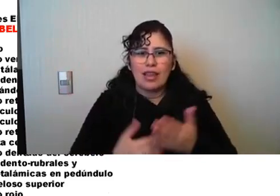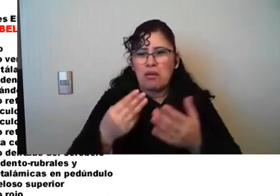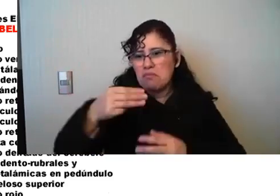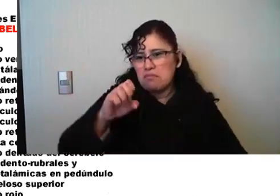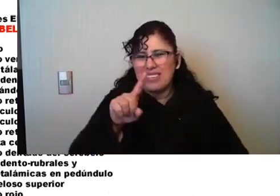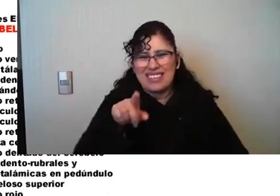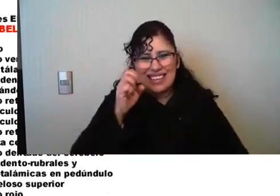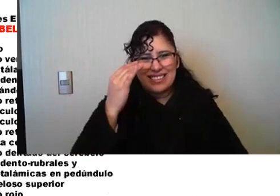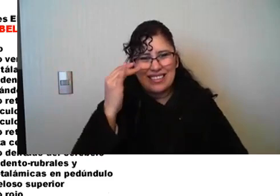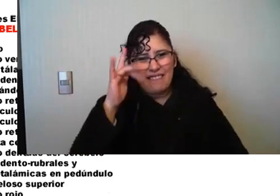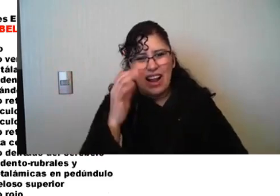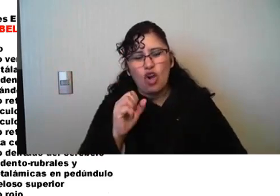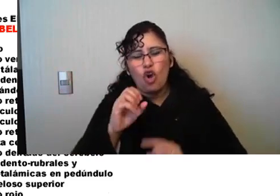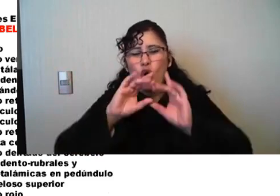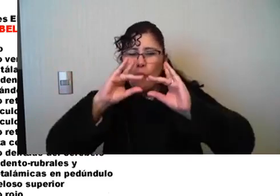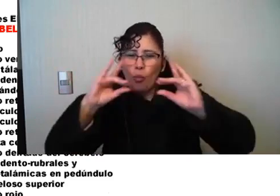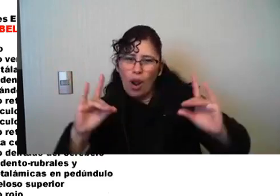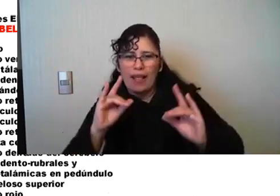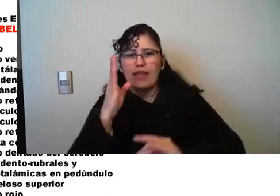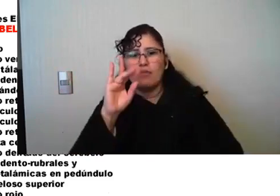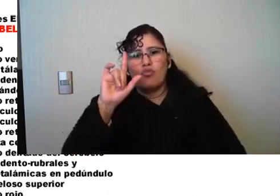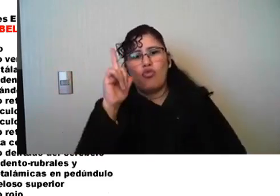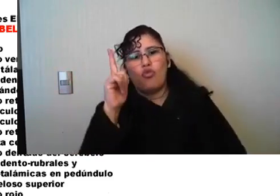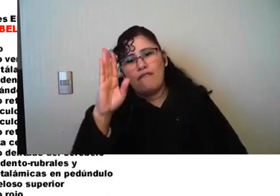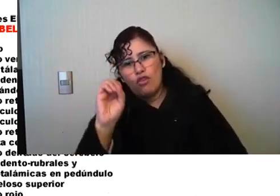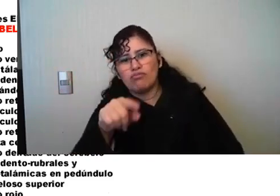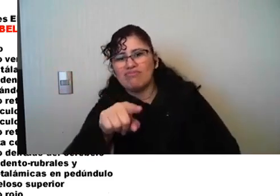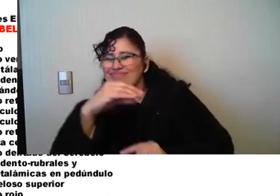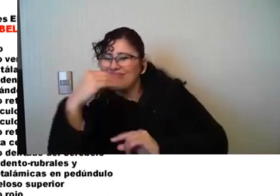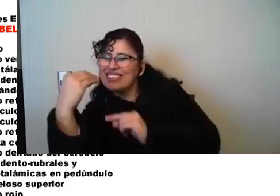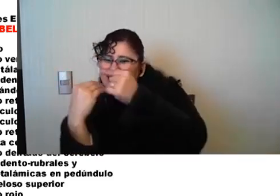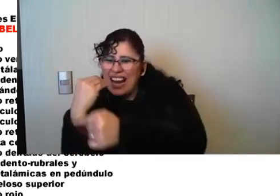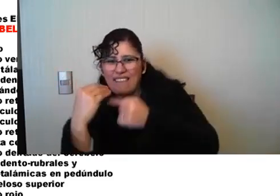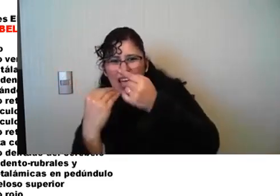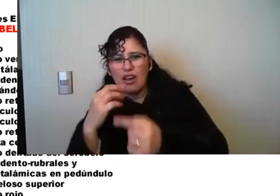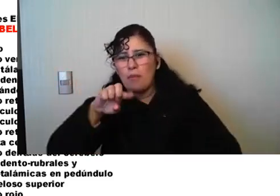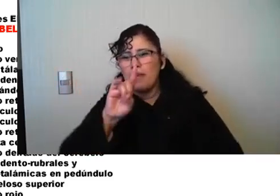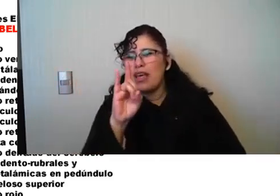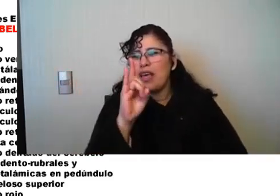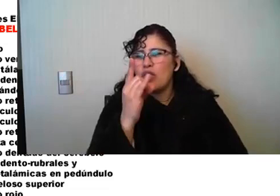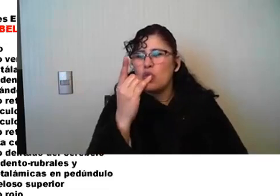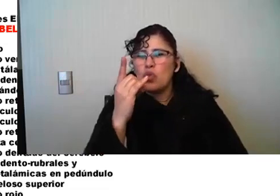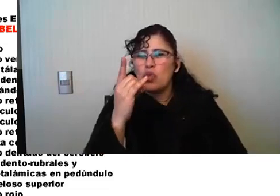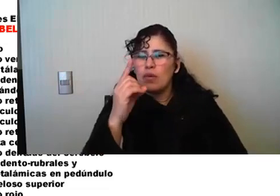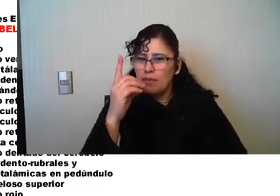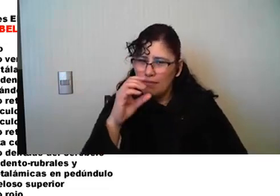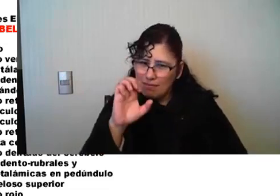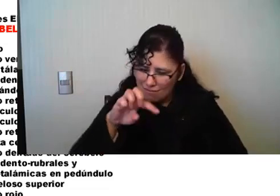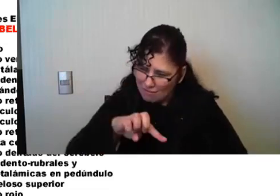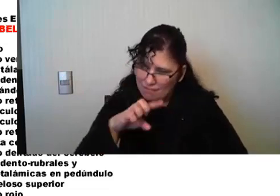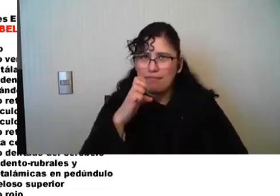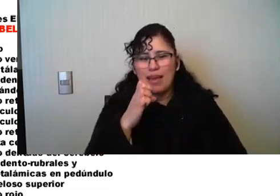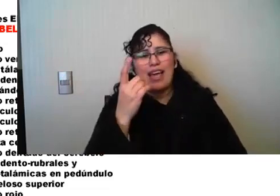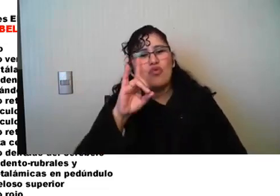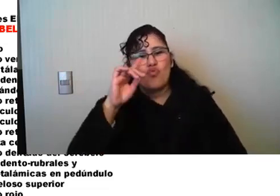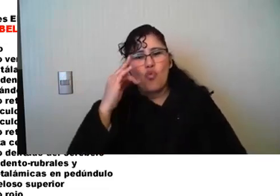está el puente, el bulbo, representa el cerebelo, y ahí están los pedúnculos, las conexiones, pedúnculos